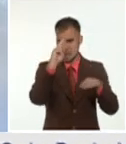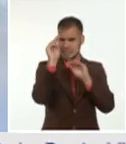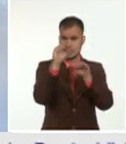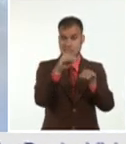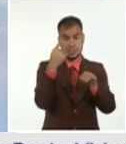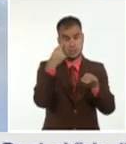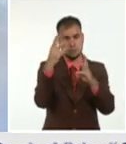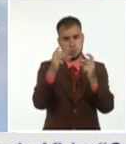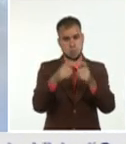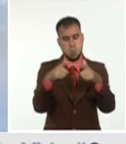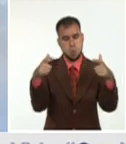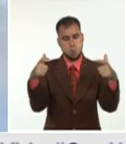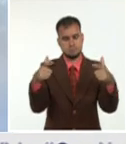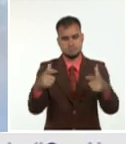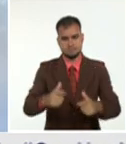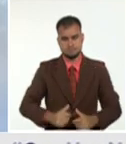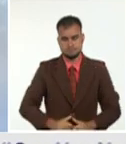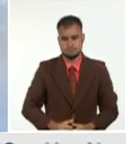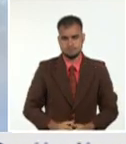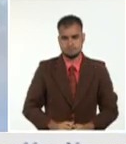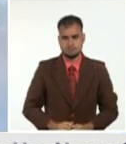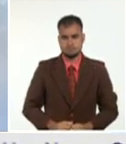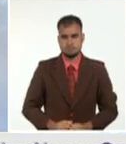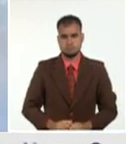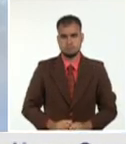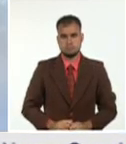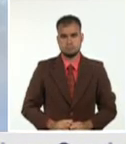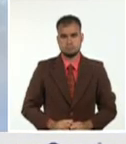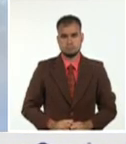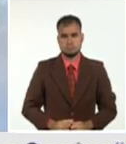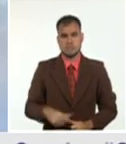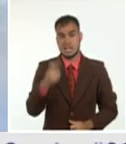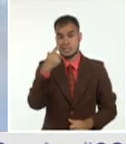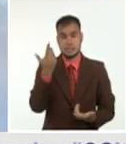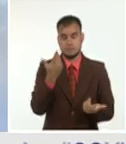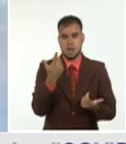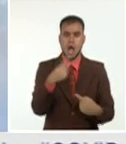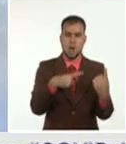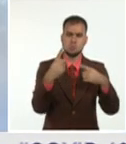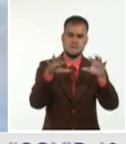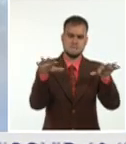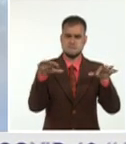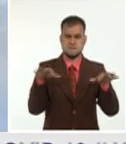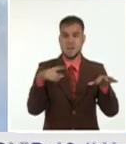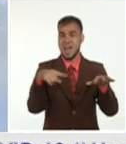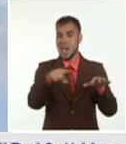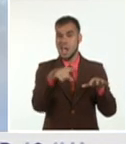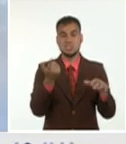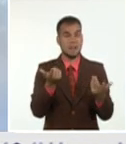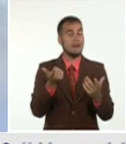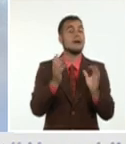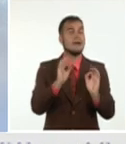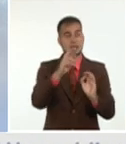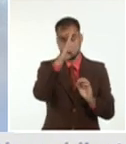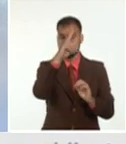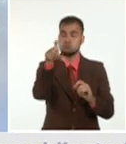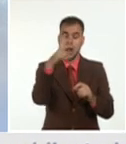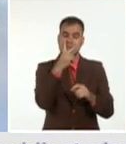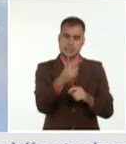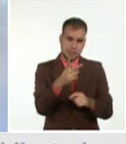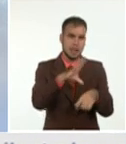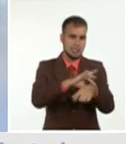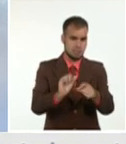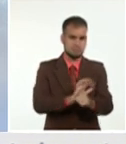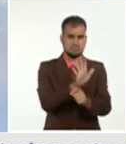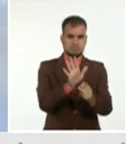que hace que tengamos un grupo de centros abiertos dedicados a la COVID, de ellos